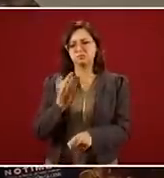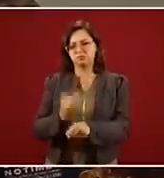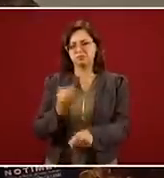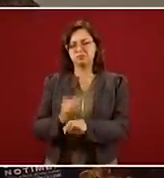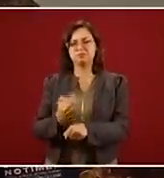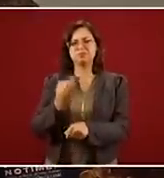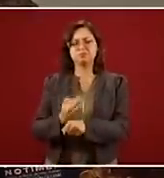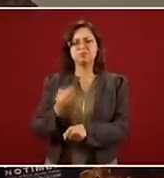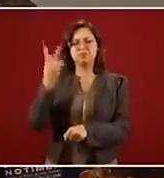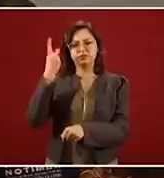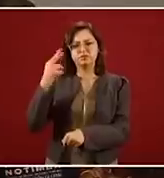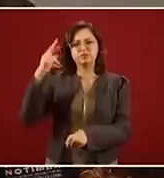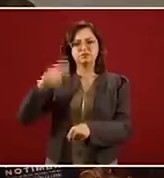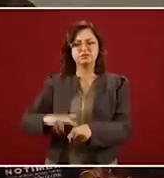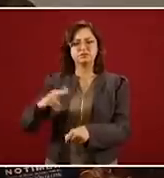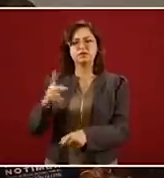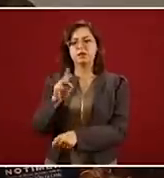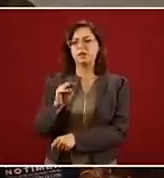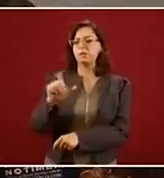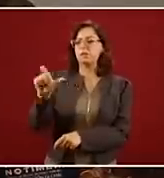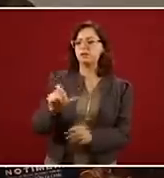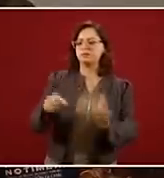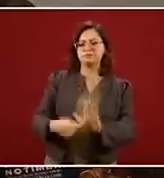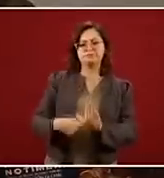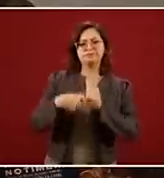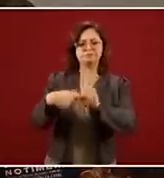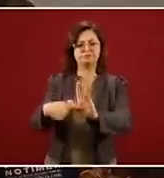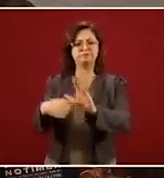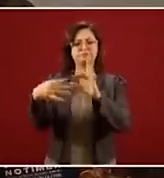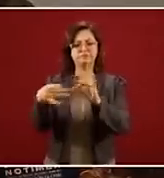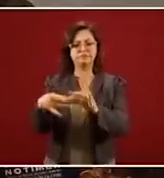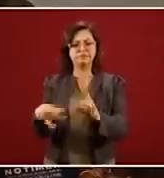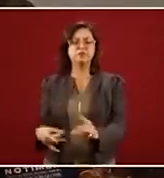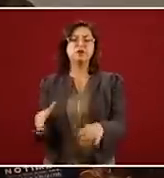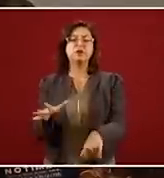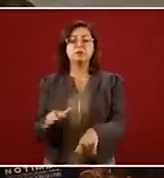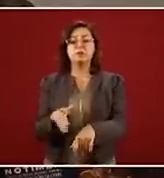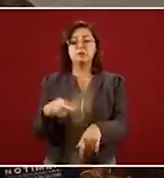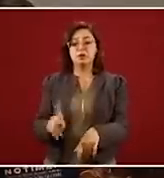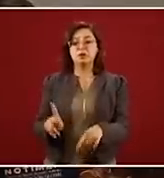Pero como son muchos temas, los vamos a dividir en dos.